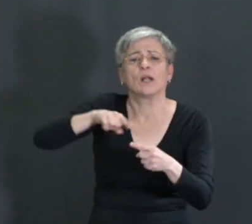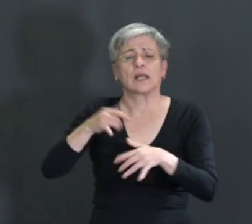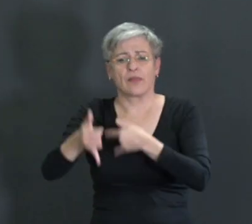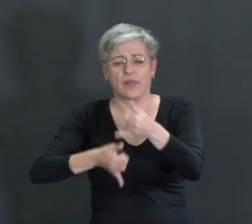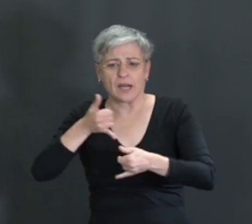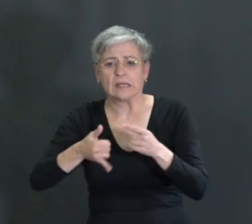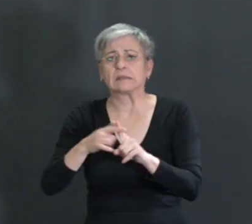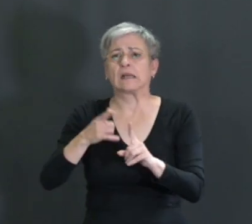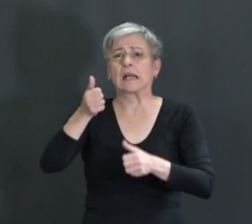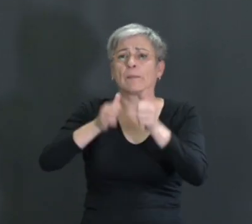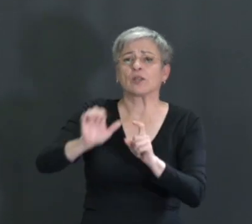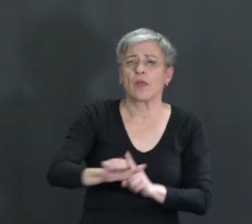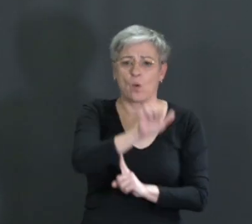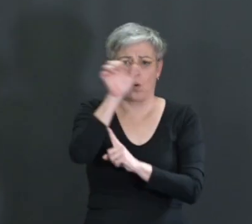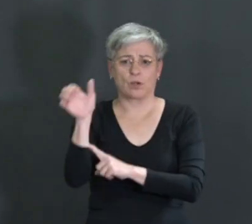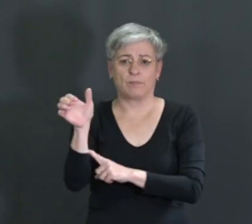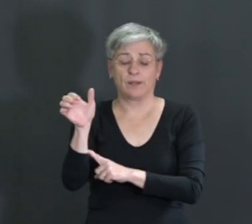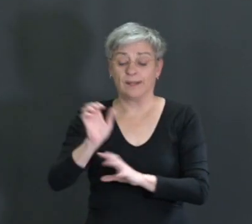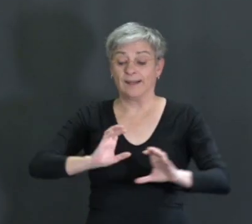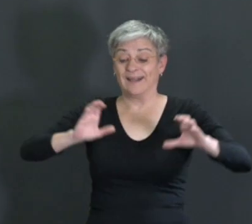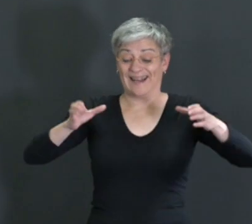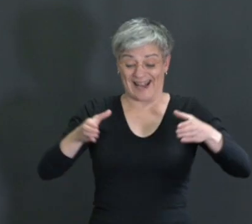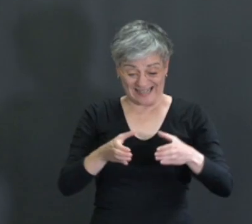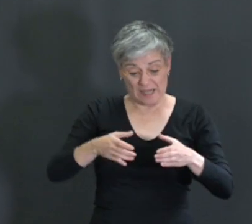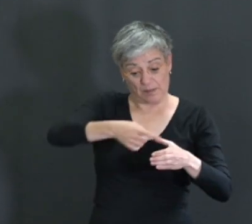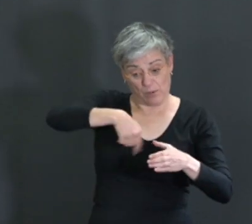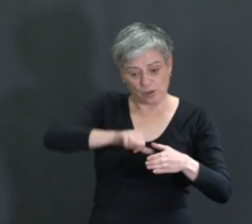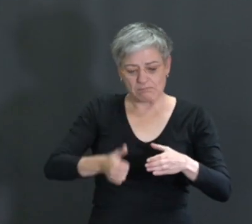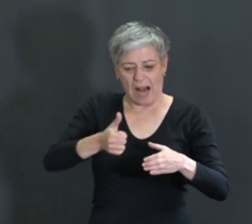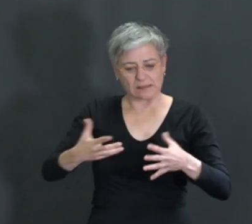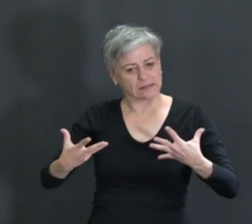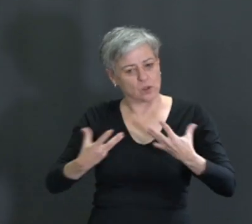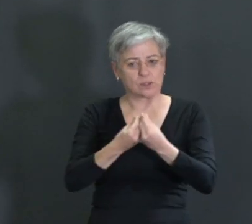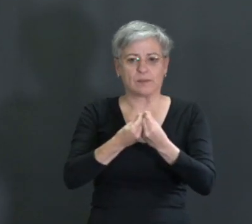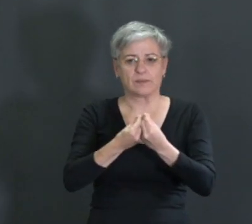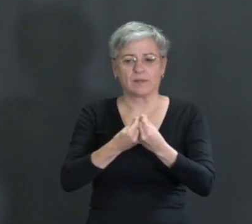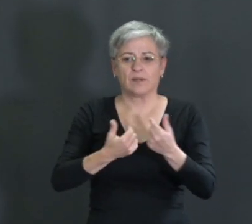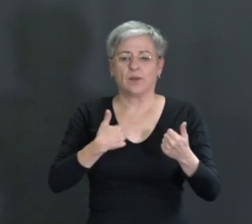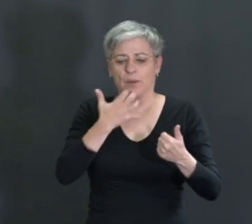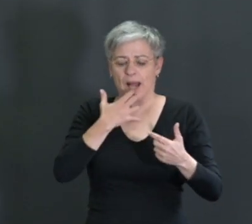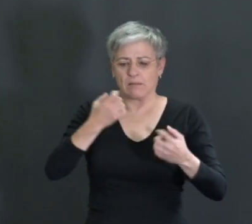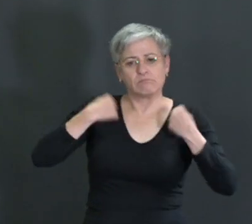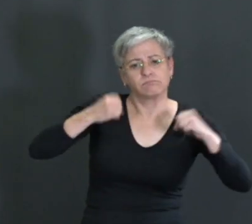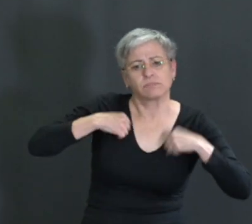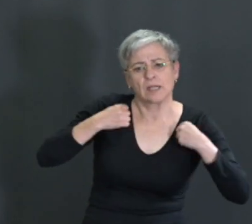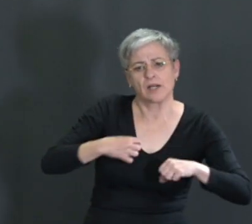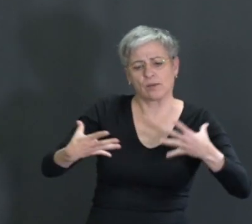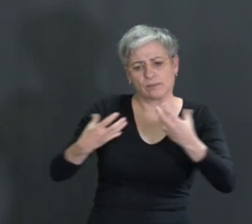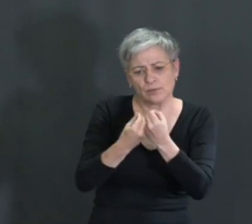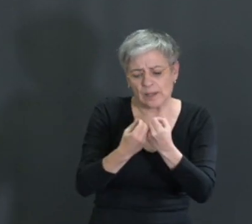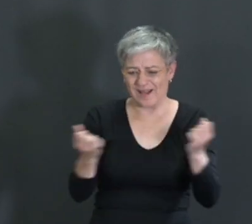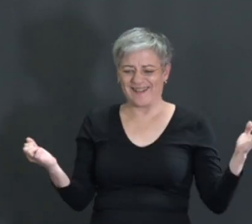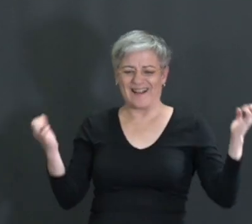campeonatos de Europa, etc. Y los equipos cada vez van más conjuntamente, entrenan conjuntamente, se